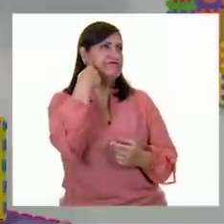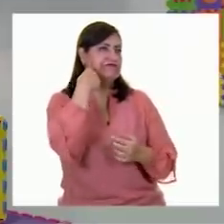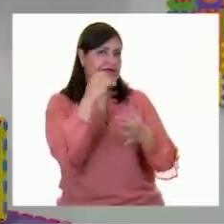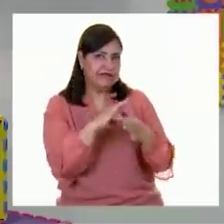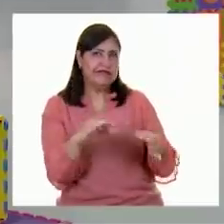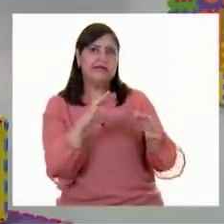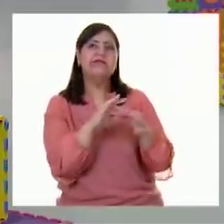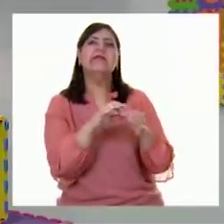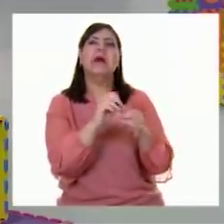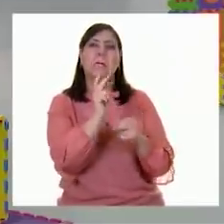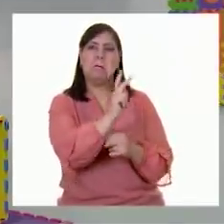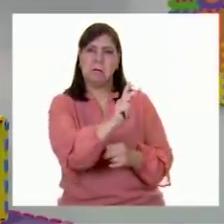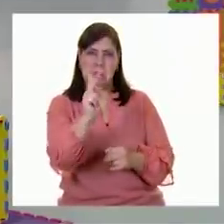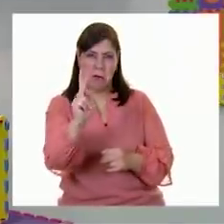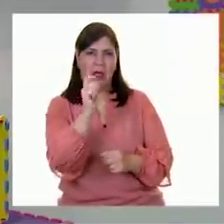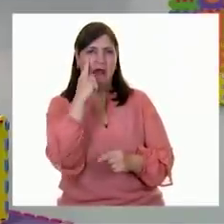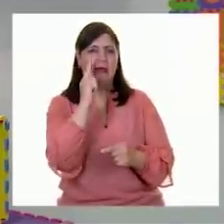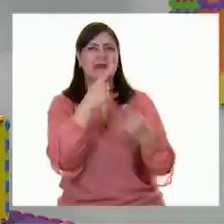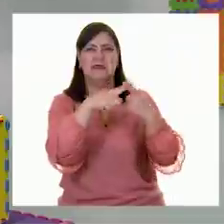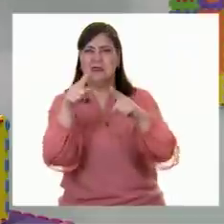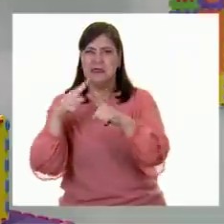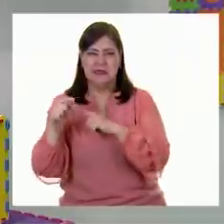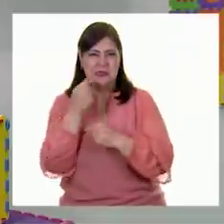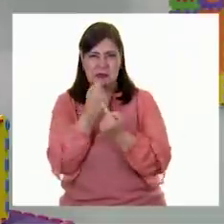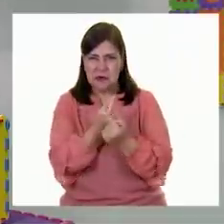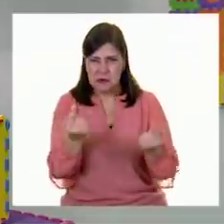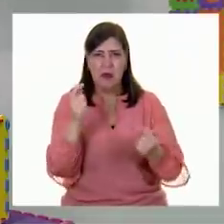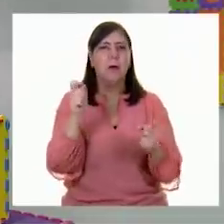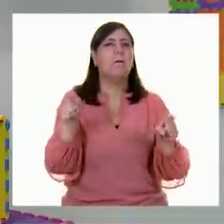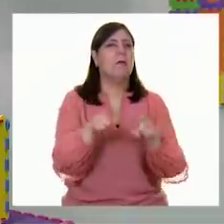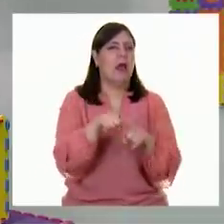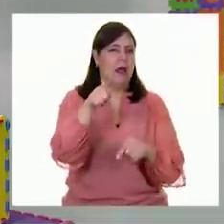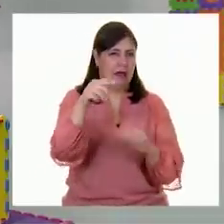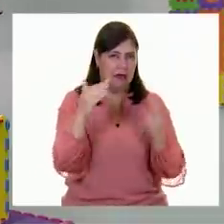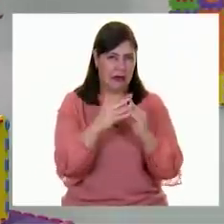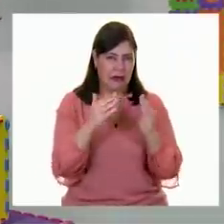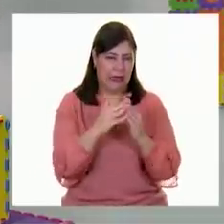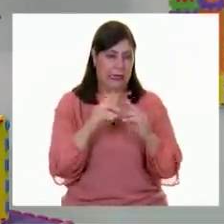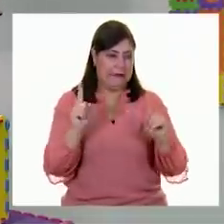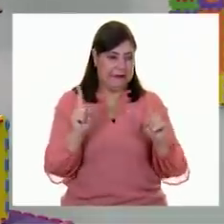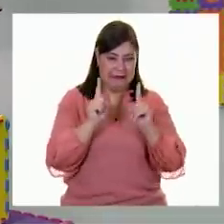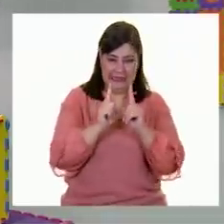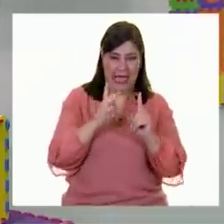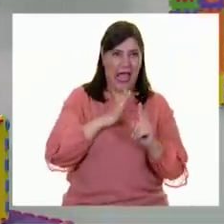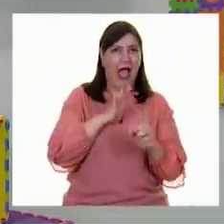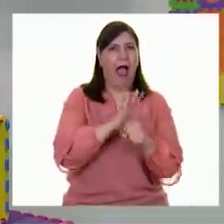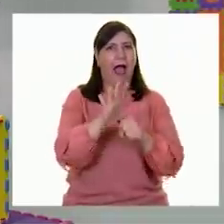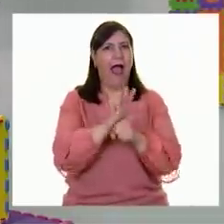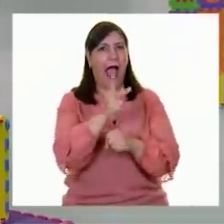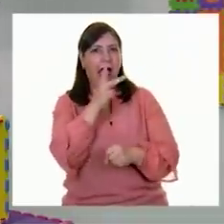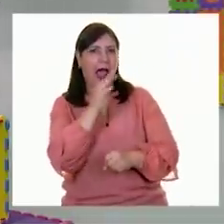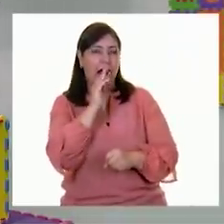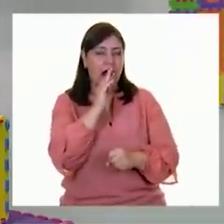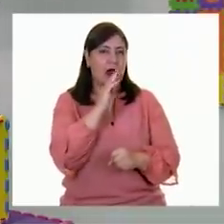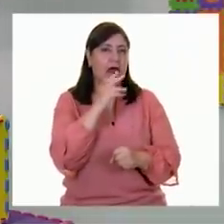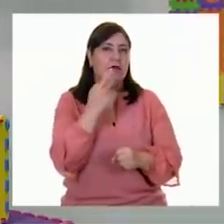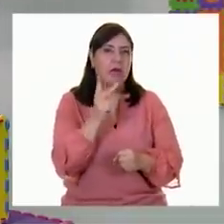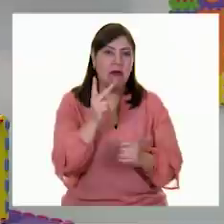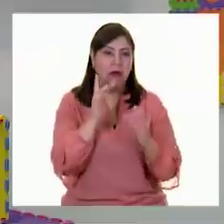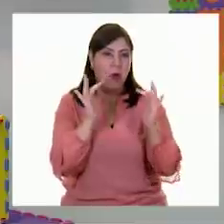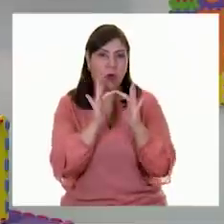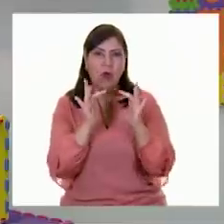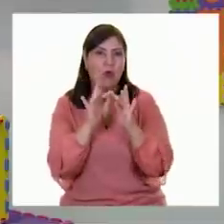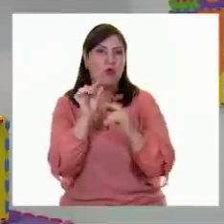niños que están experimentando esta situación en sus casas. Tener a su mamá o papá cerca, pero sin poder interactuar